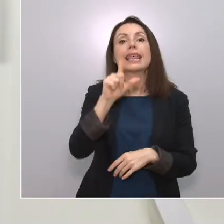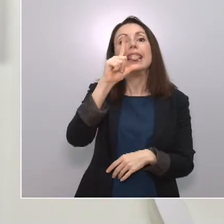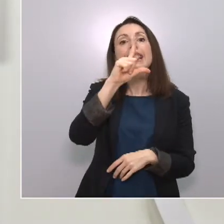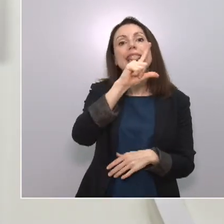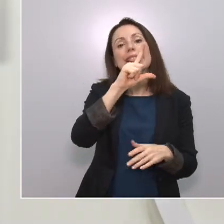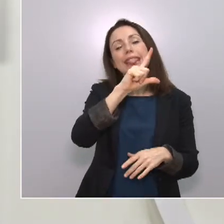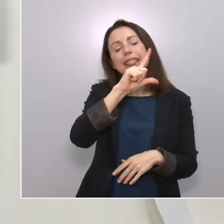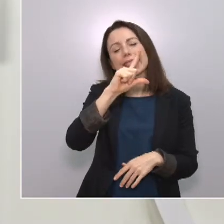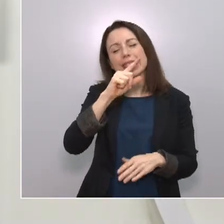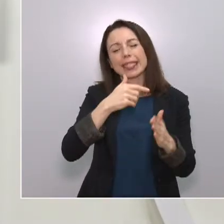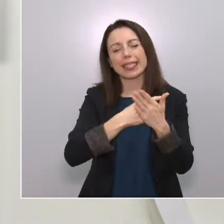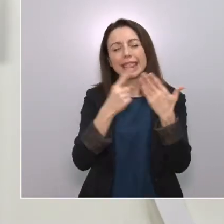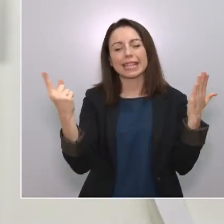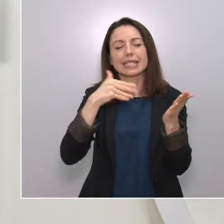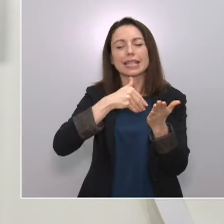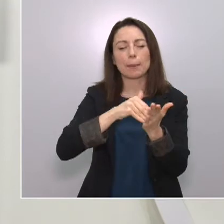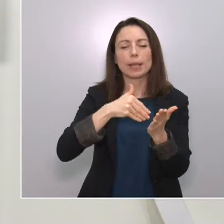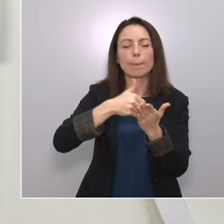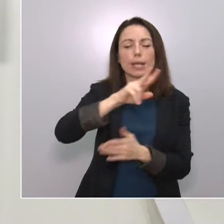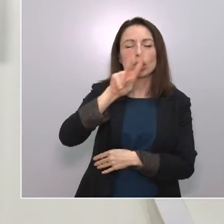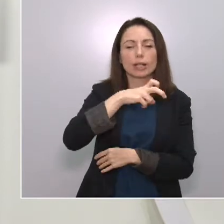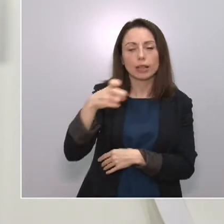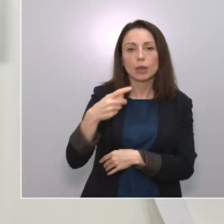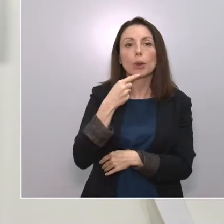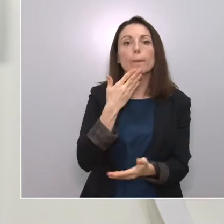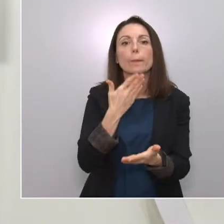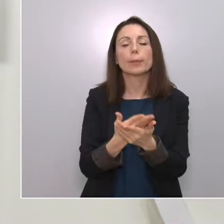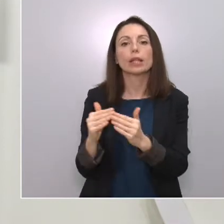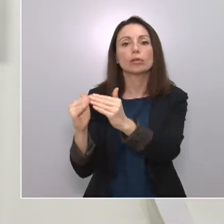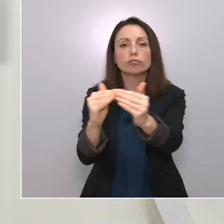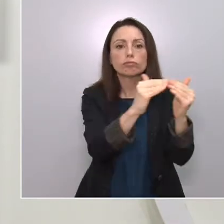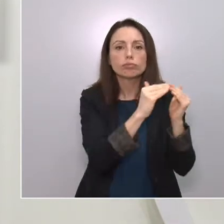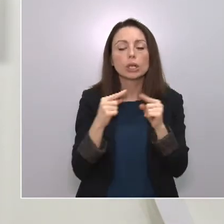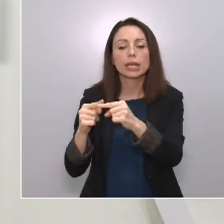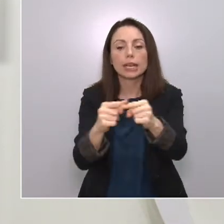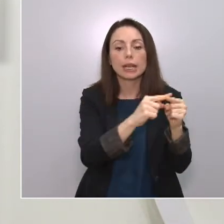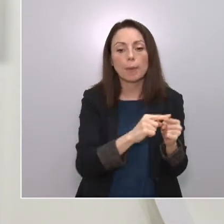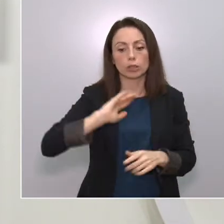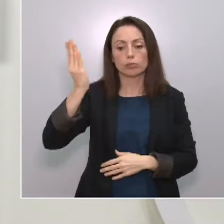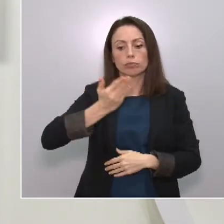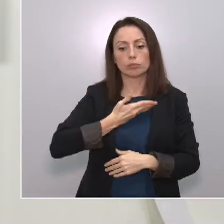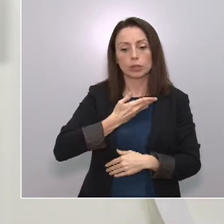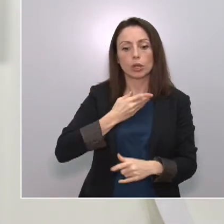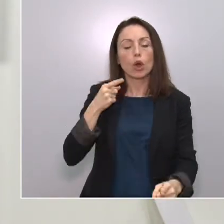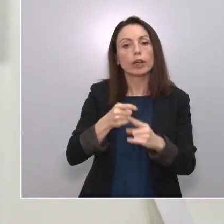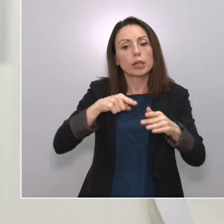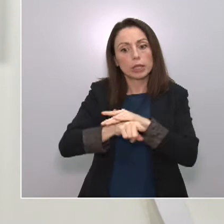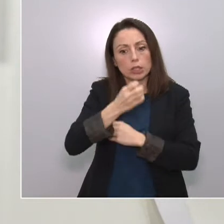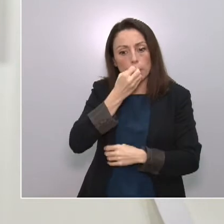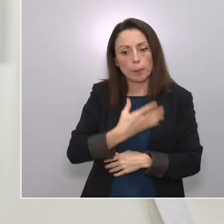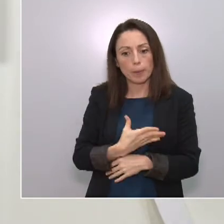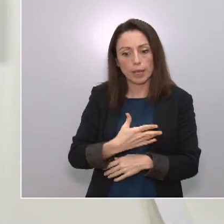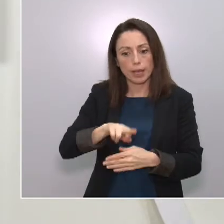he reclamado equidad y justicia en su reparto. No se nos puede penalizar por haber gestionado bien y